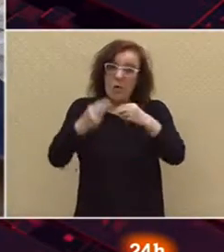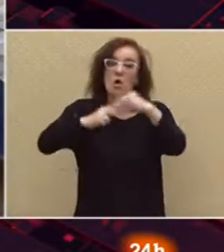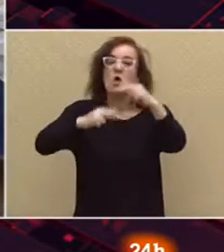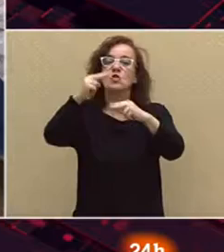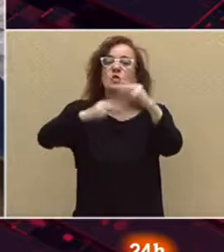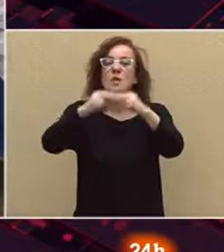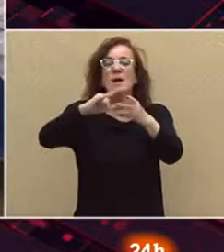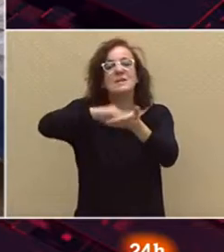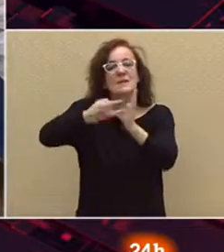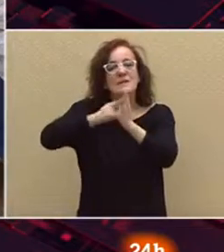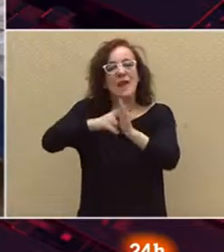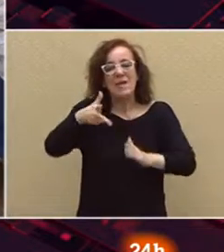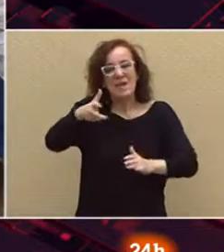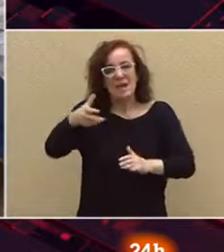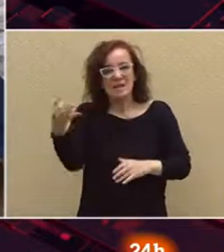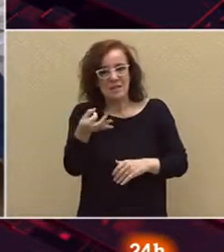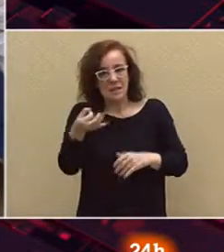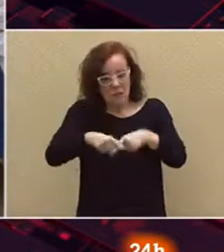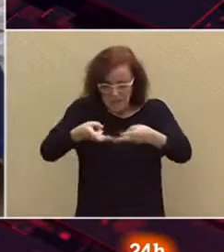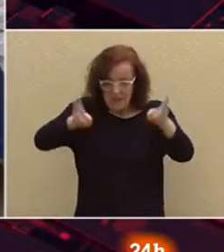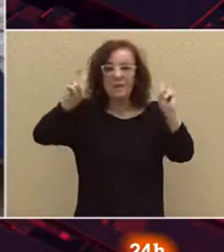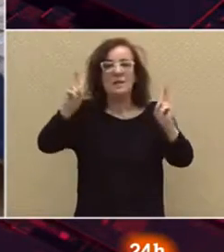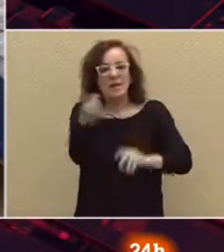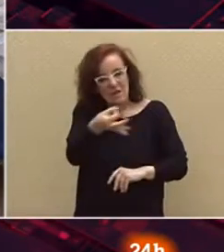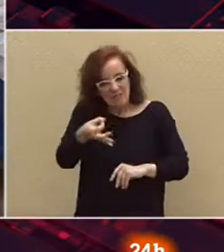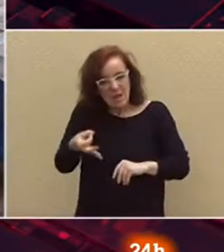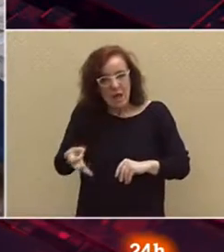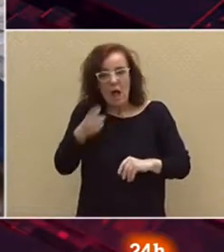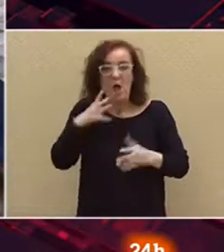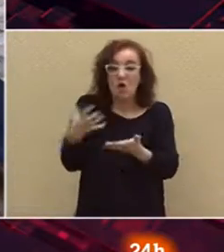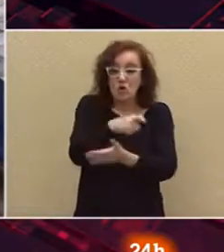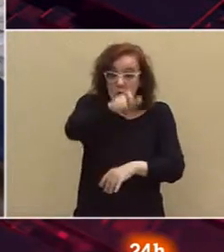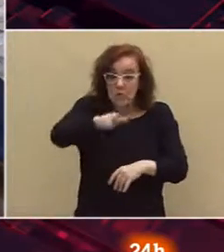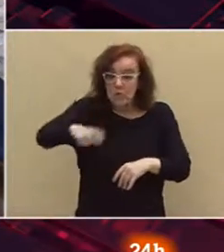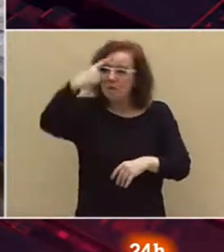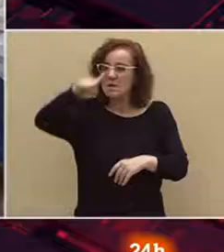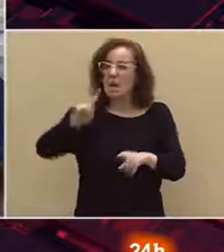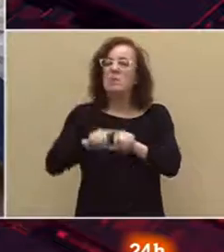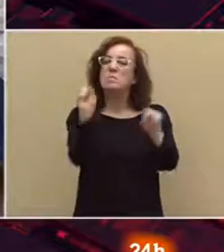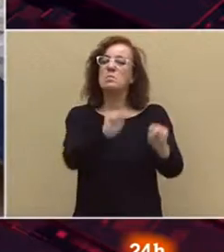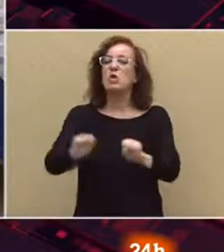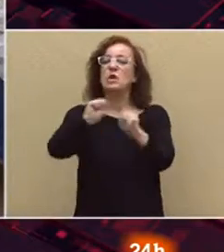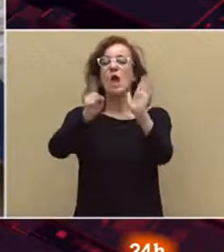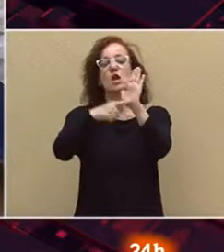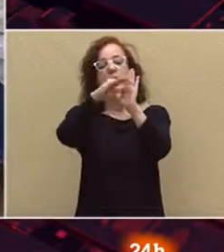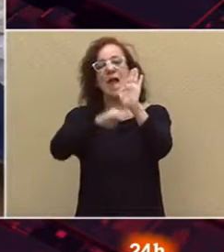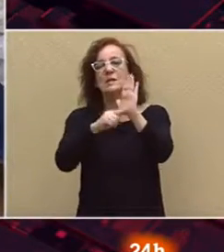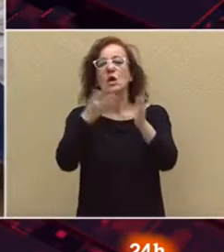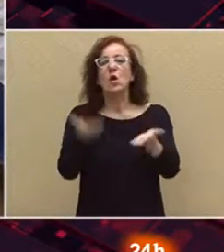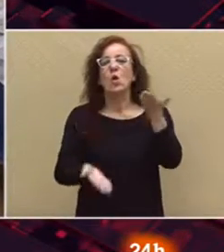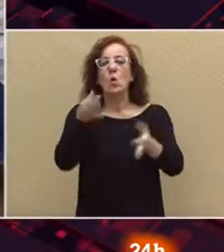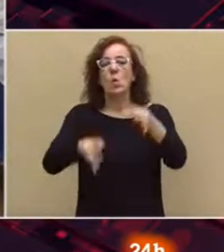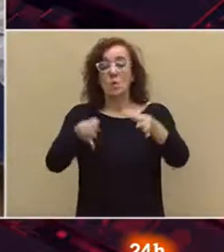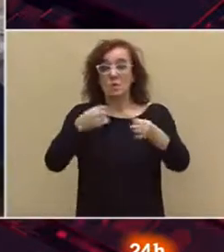de derechos y de libertades eficaz, donde los ciudadanos se saben protegidos por leyes justas y en donde las instituciones se